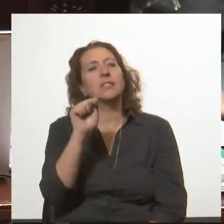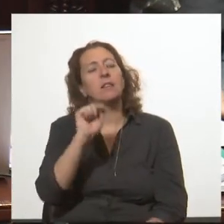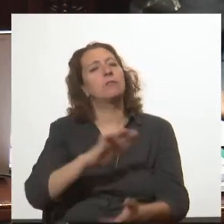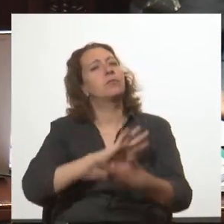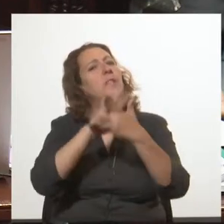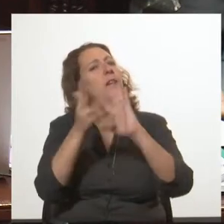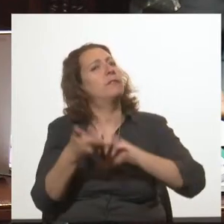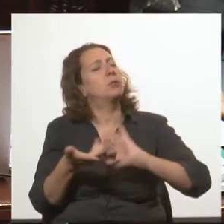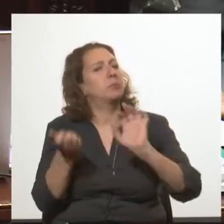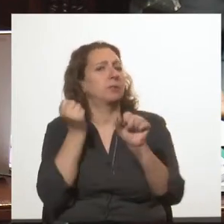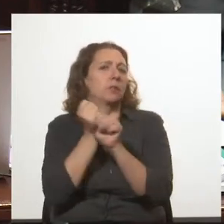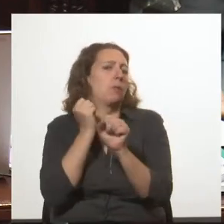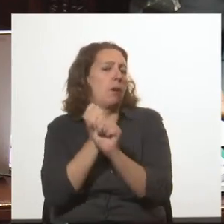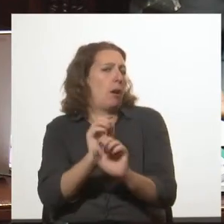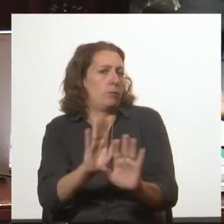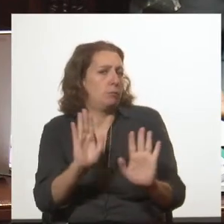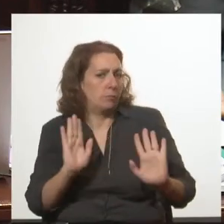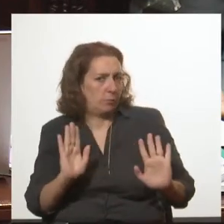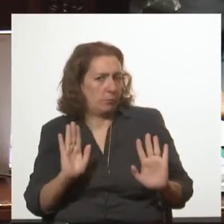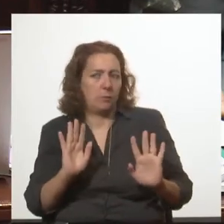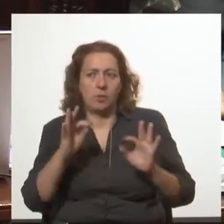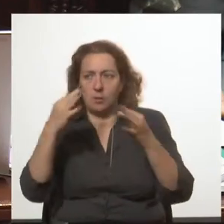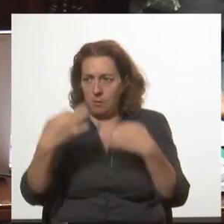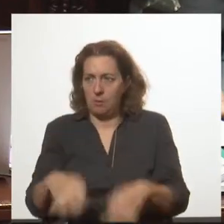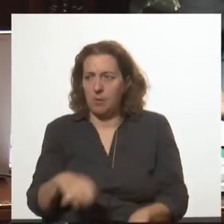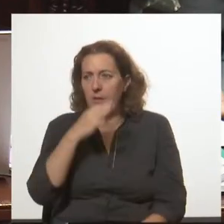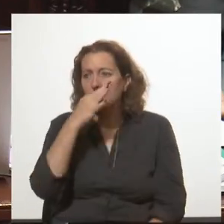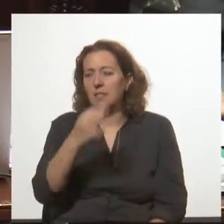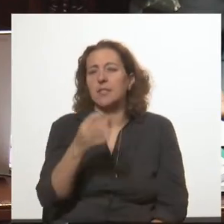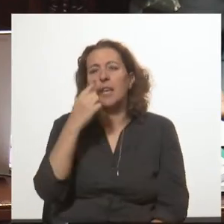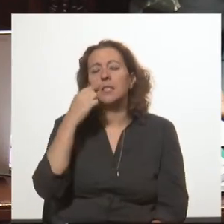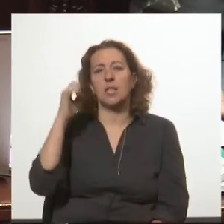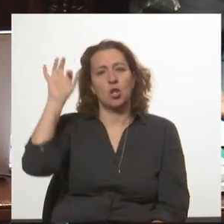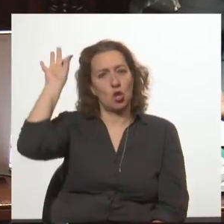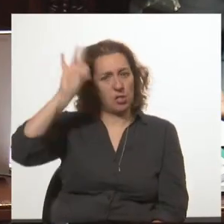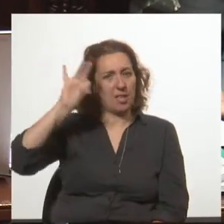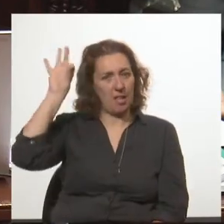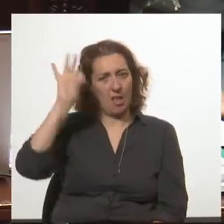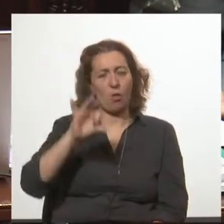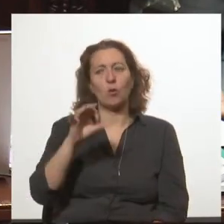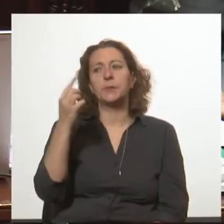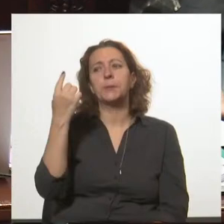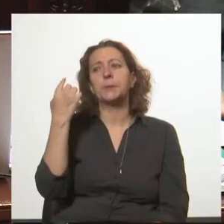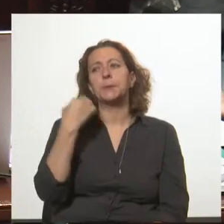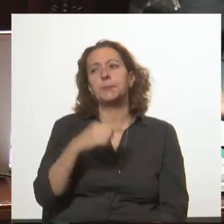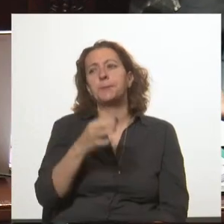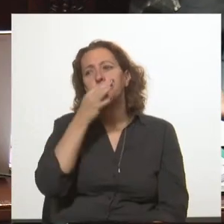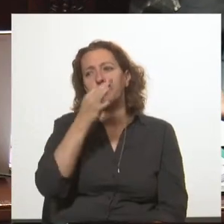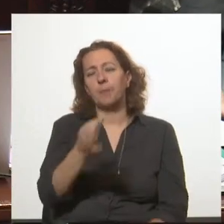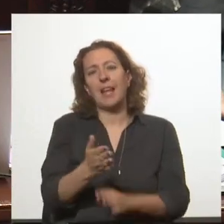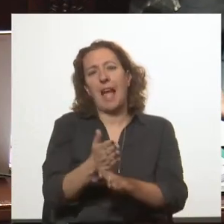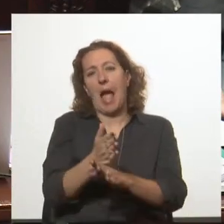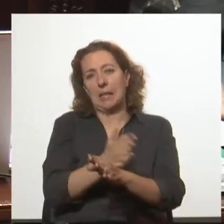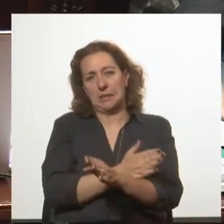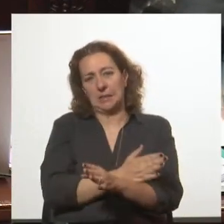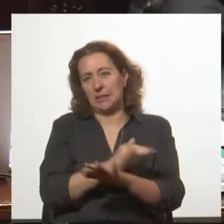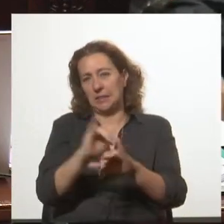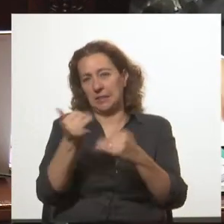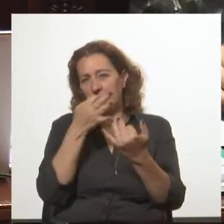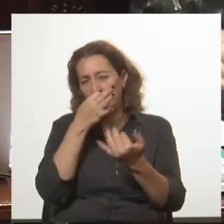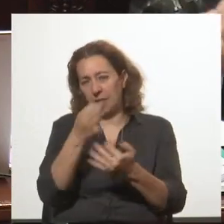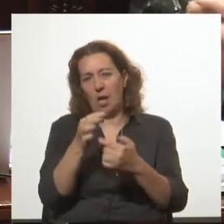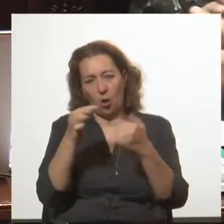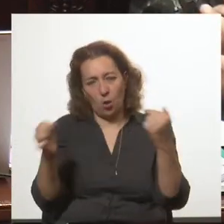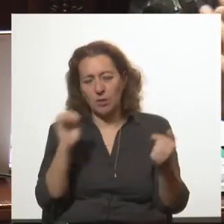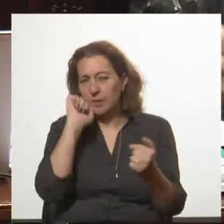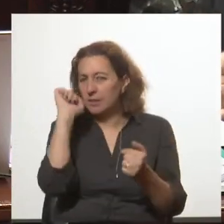operandi que como bien relataba el señor senador supuso que tempranamente se declararon reservadas las